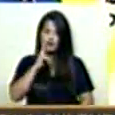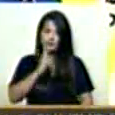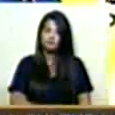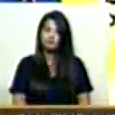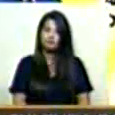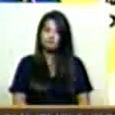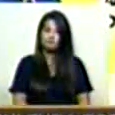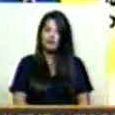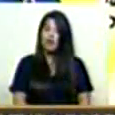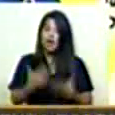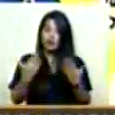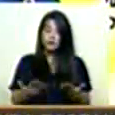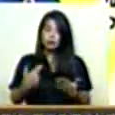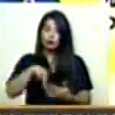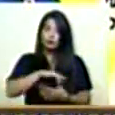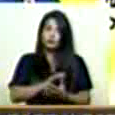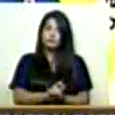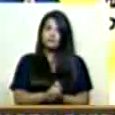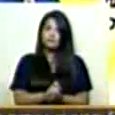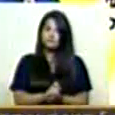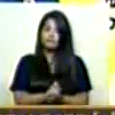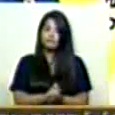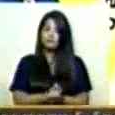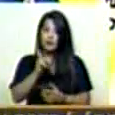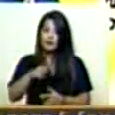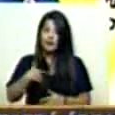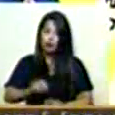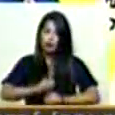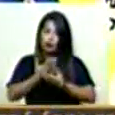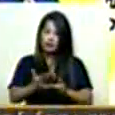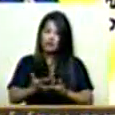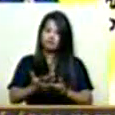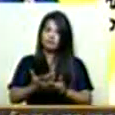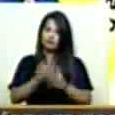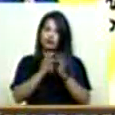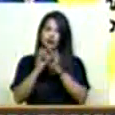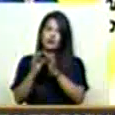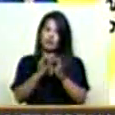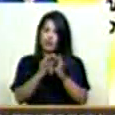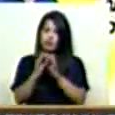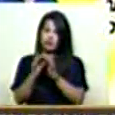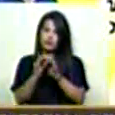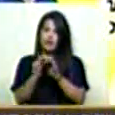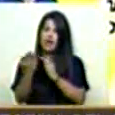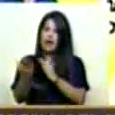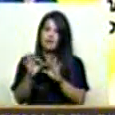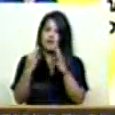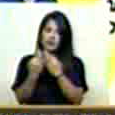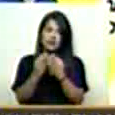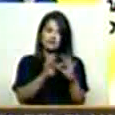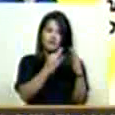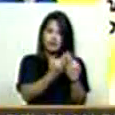nosotros también queremos expresar la solidaridad a los familiares directos